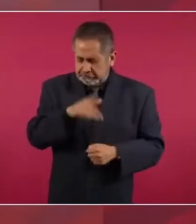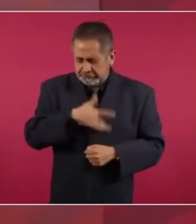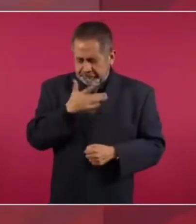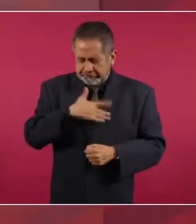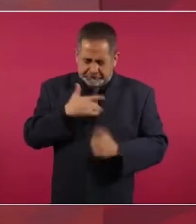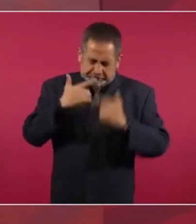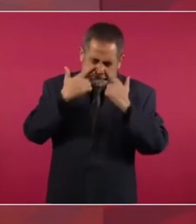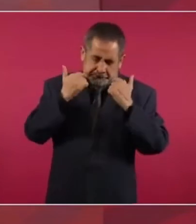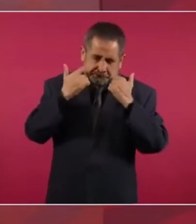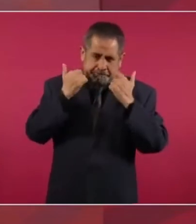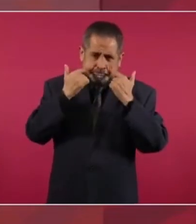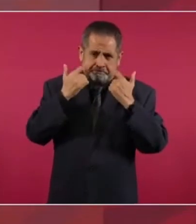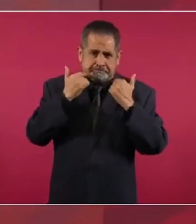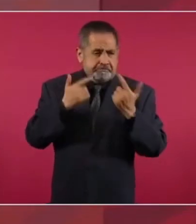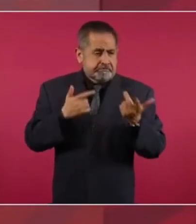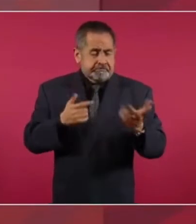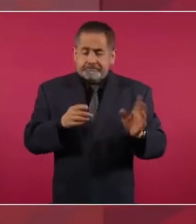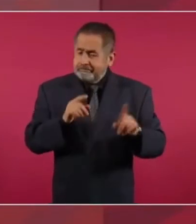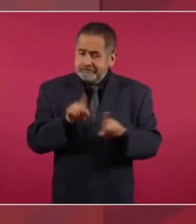sentimientos.